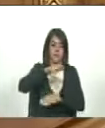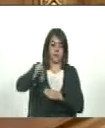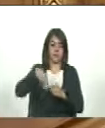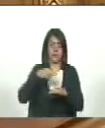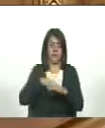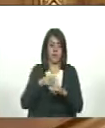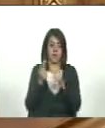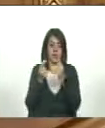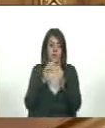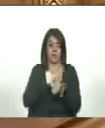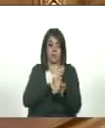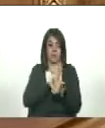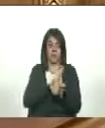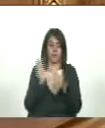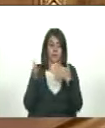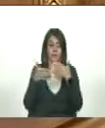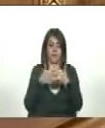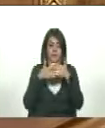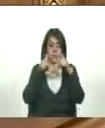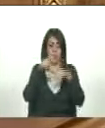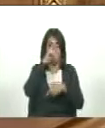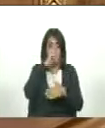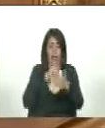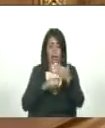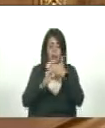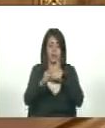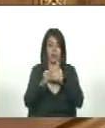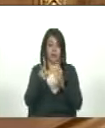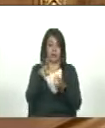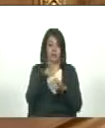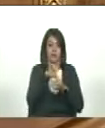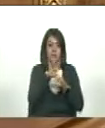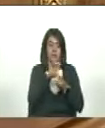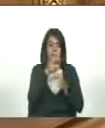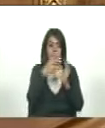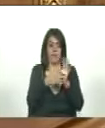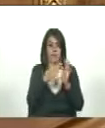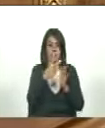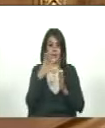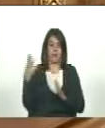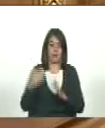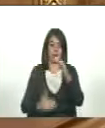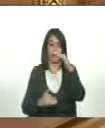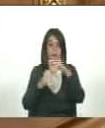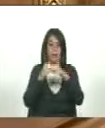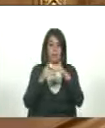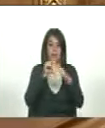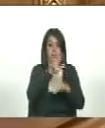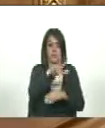Nacional, puede cerrar el año fiscal 2024 con un máximo de